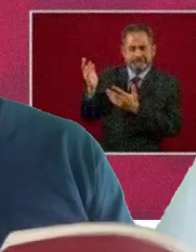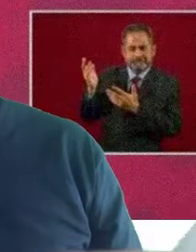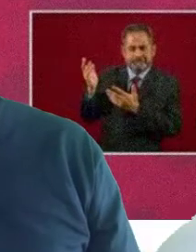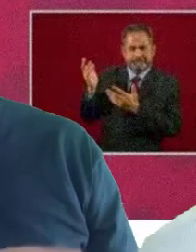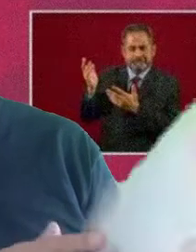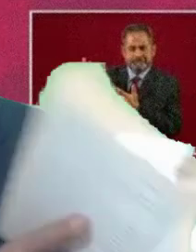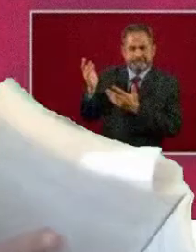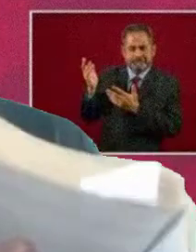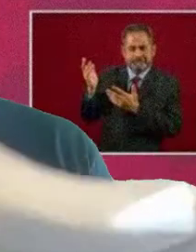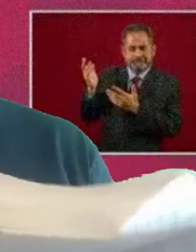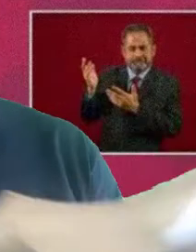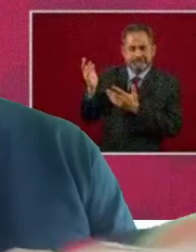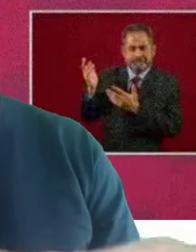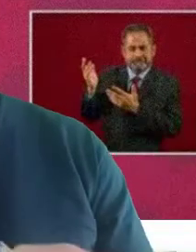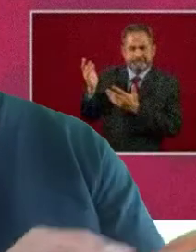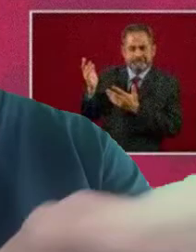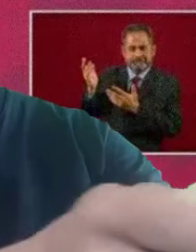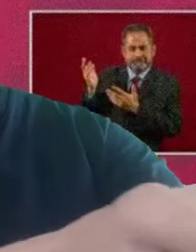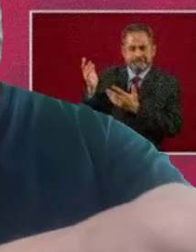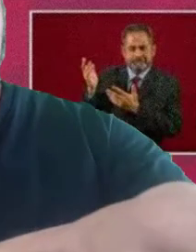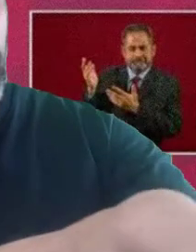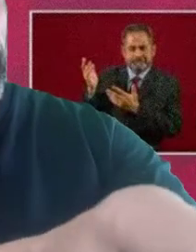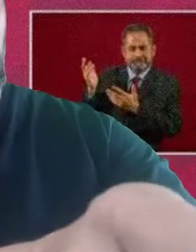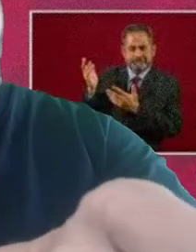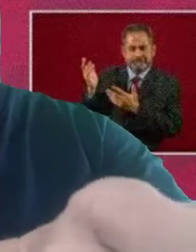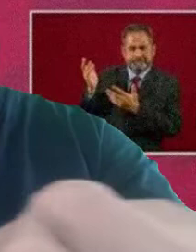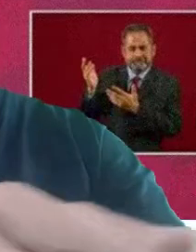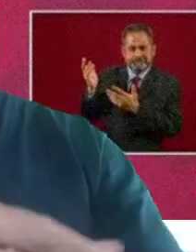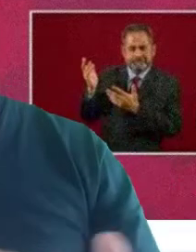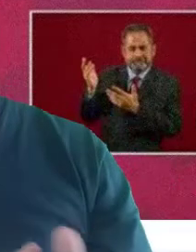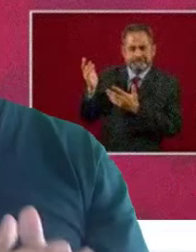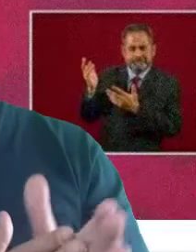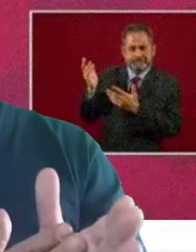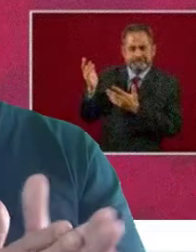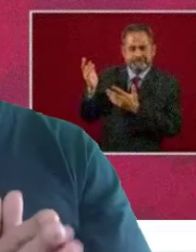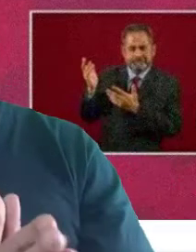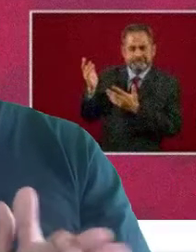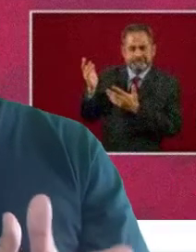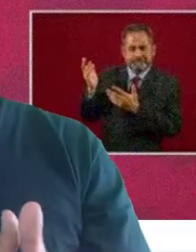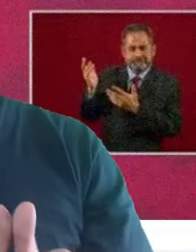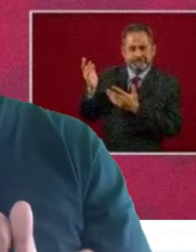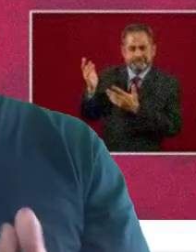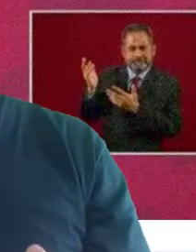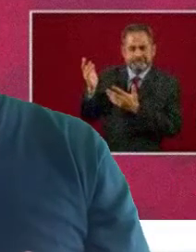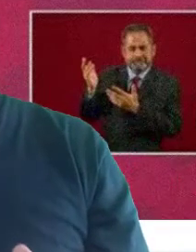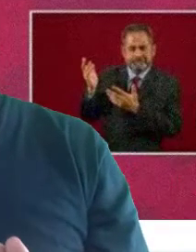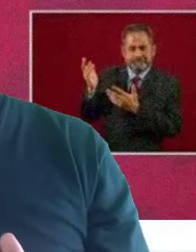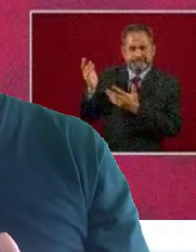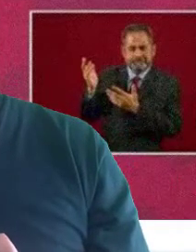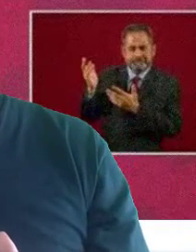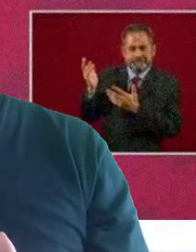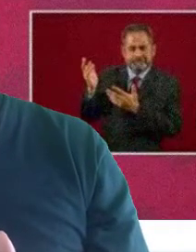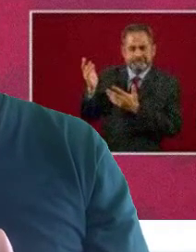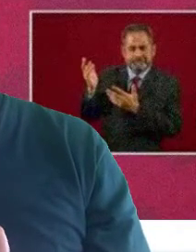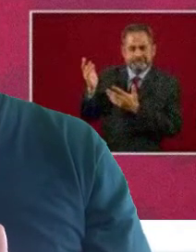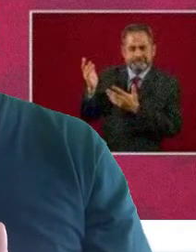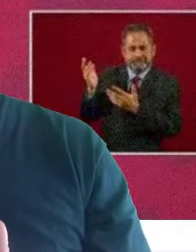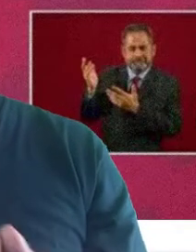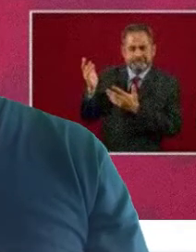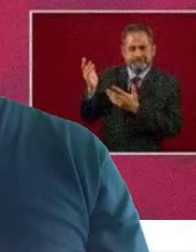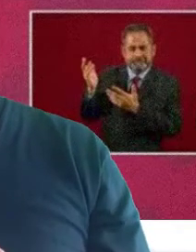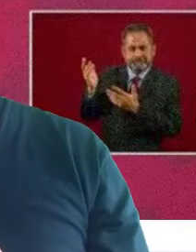con ésta este fragmento con denise dresser escuchen muy claramente las preguntas de nuestro